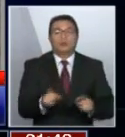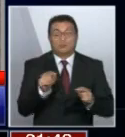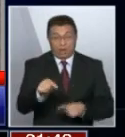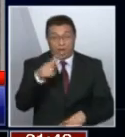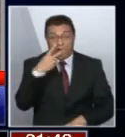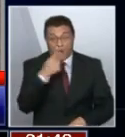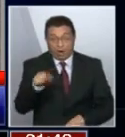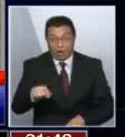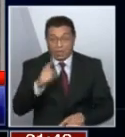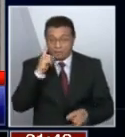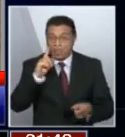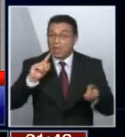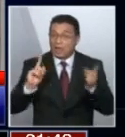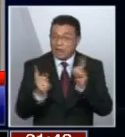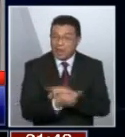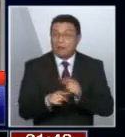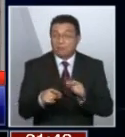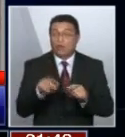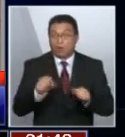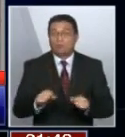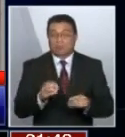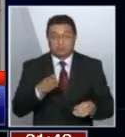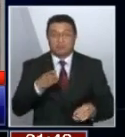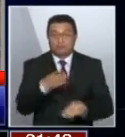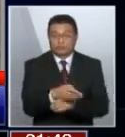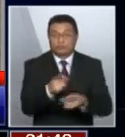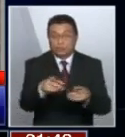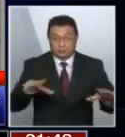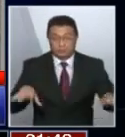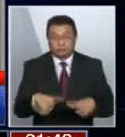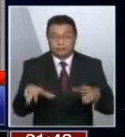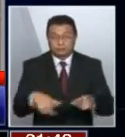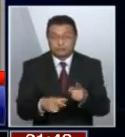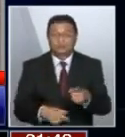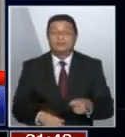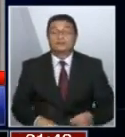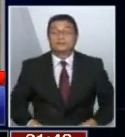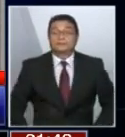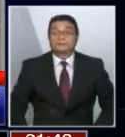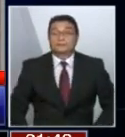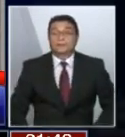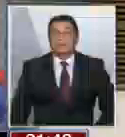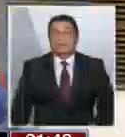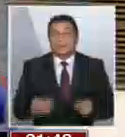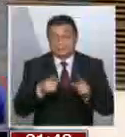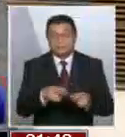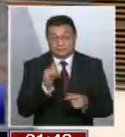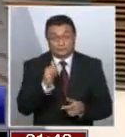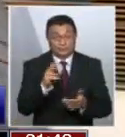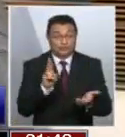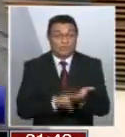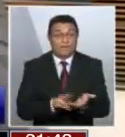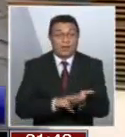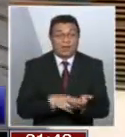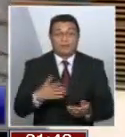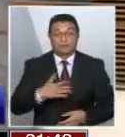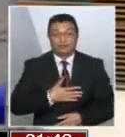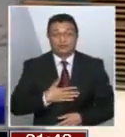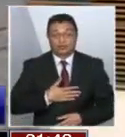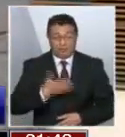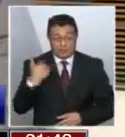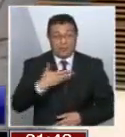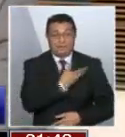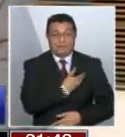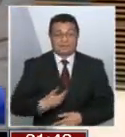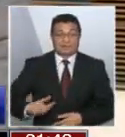con una disposición distinta a aquella ocasión en que usted hizo las gestiones y no lo logró? Efectivamente, yo era presidente